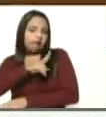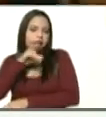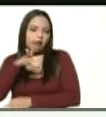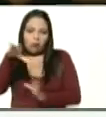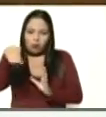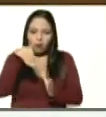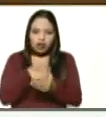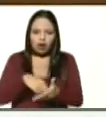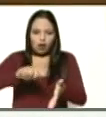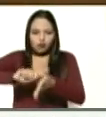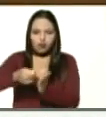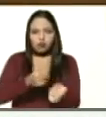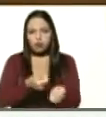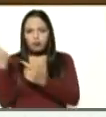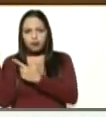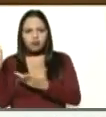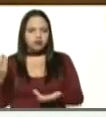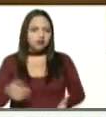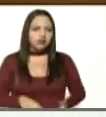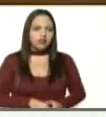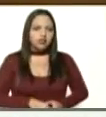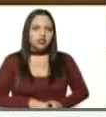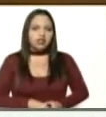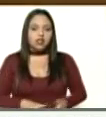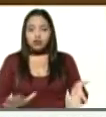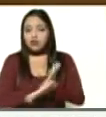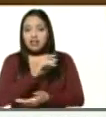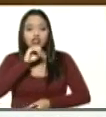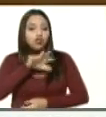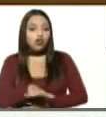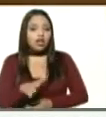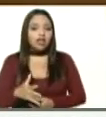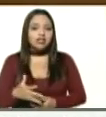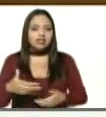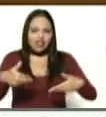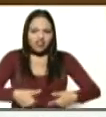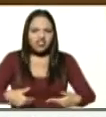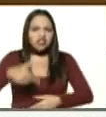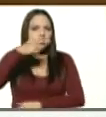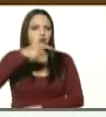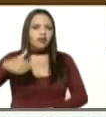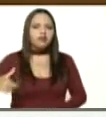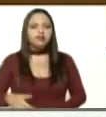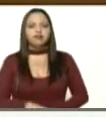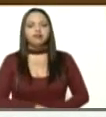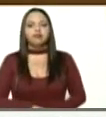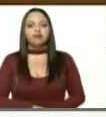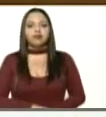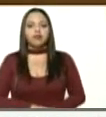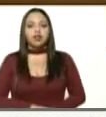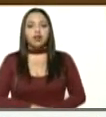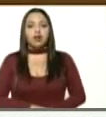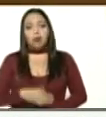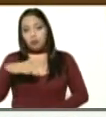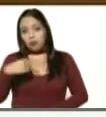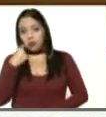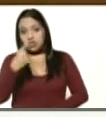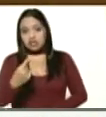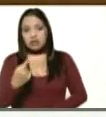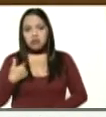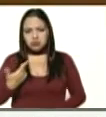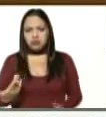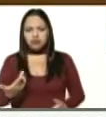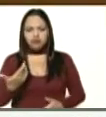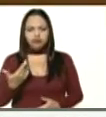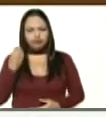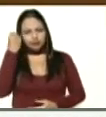veces cerró y botó la llave, la historia de la lucha de nuestro pueblo, ¿verdad? Nosotros pudiéramos decir, yo sacaba aquí otra